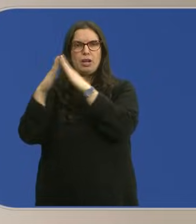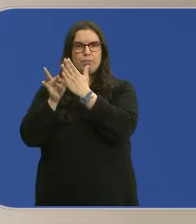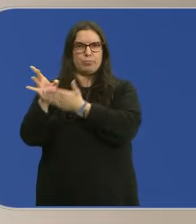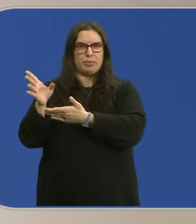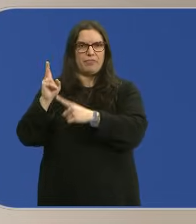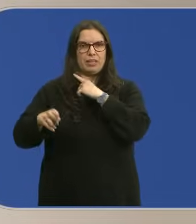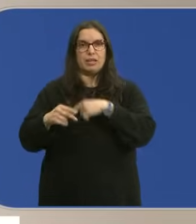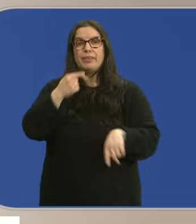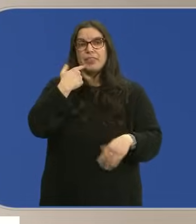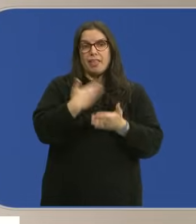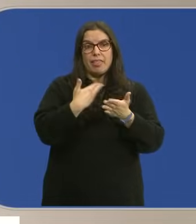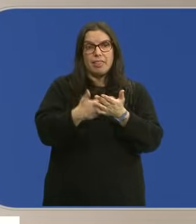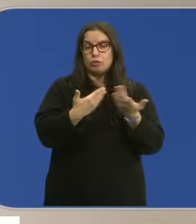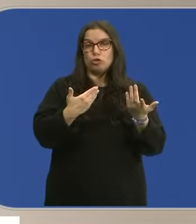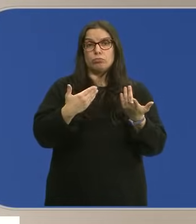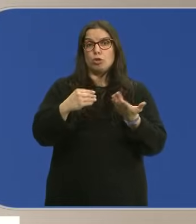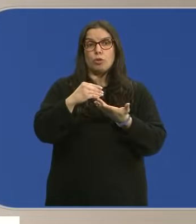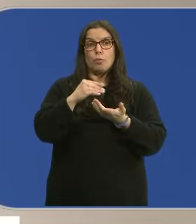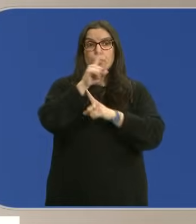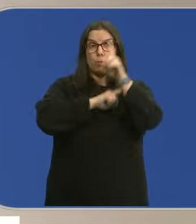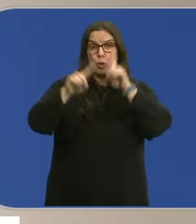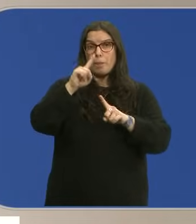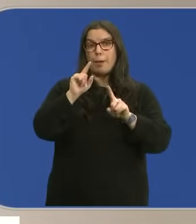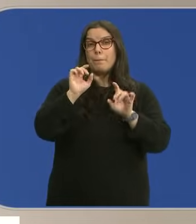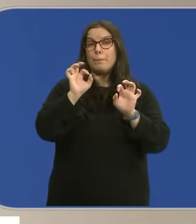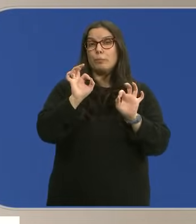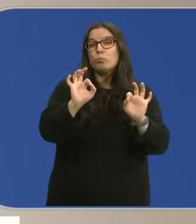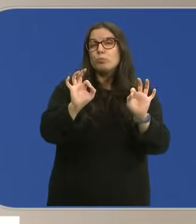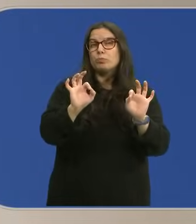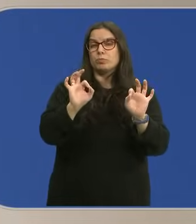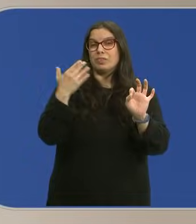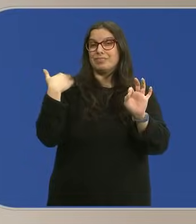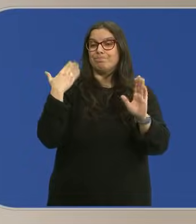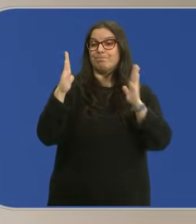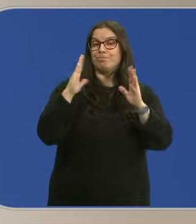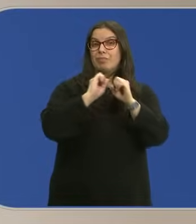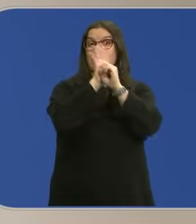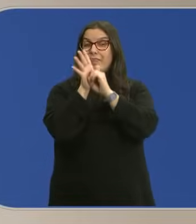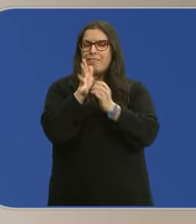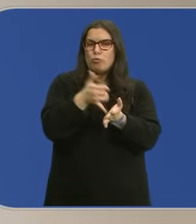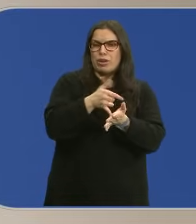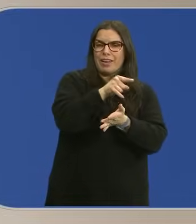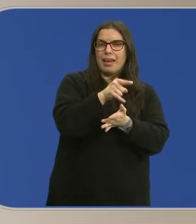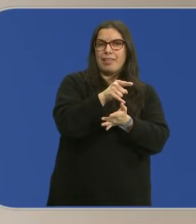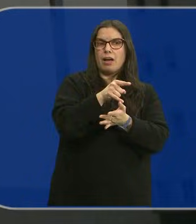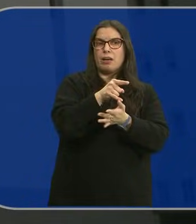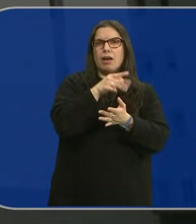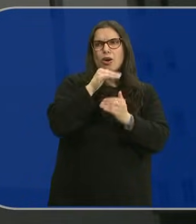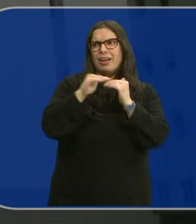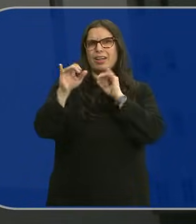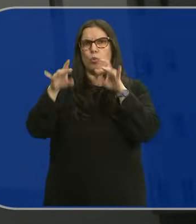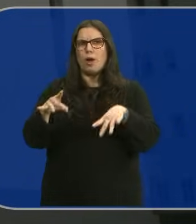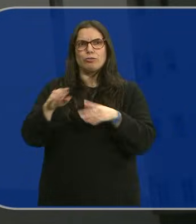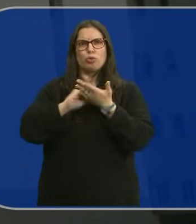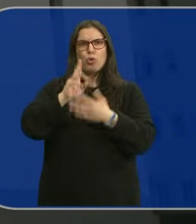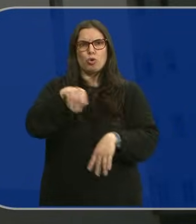que no sirven para solucionar un problema puntual que fue el de la vulnerabilidad durante la época del COVID, que se mantiene. Y que según